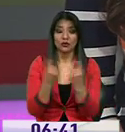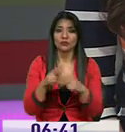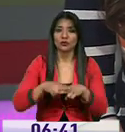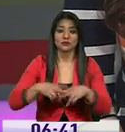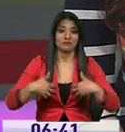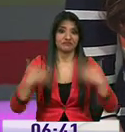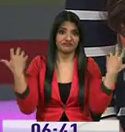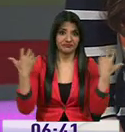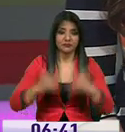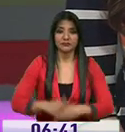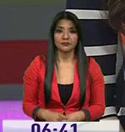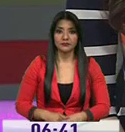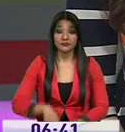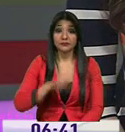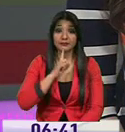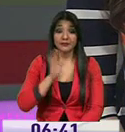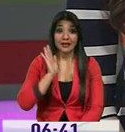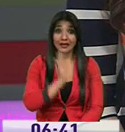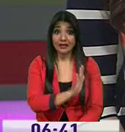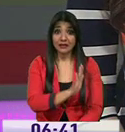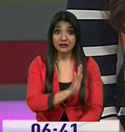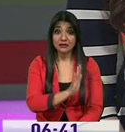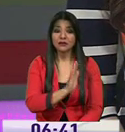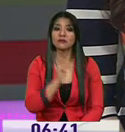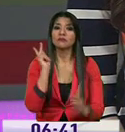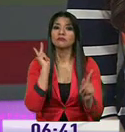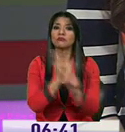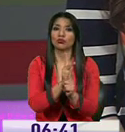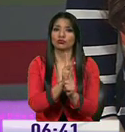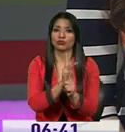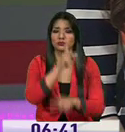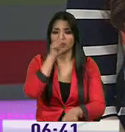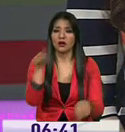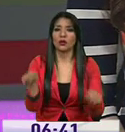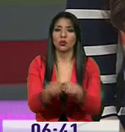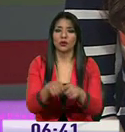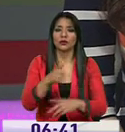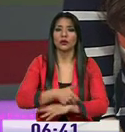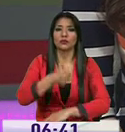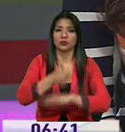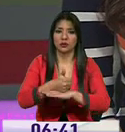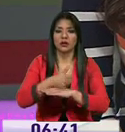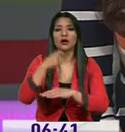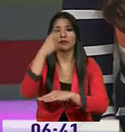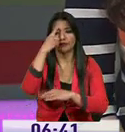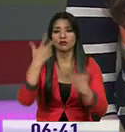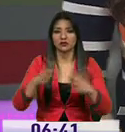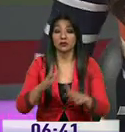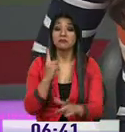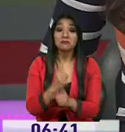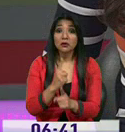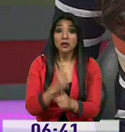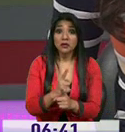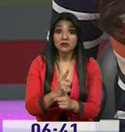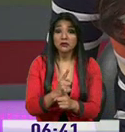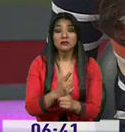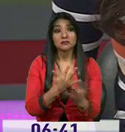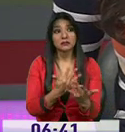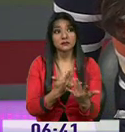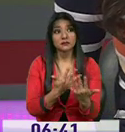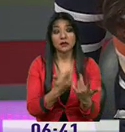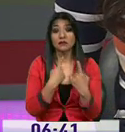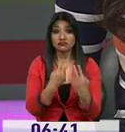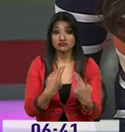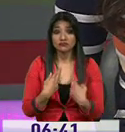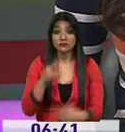reaccionó. Señalan que ese fue uno de los puntos acordados con las autoridades de gobierno, por lo cual esperarán los 15